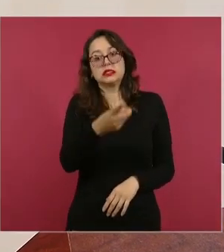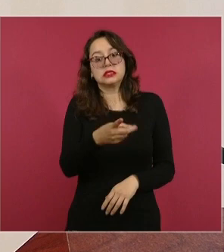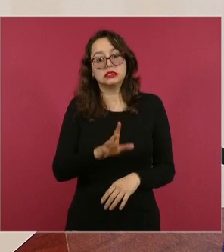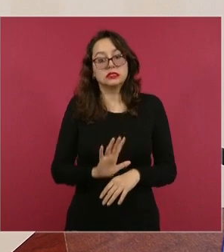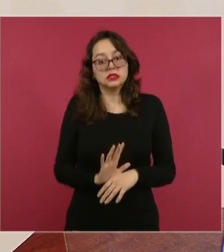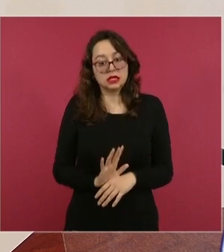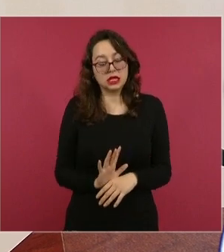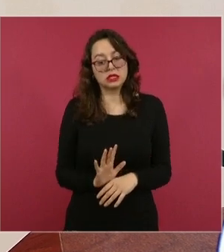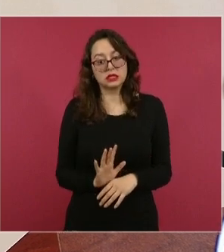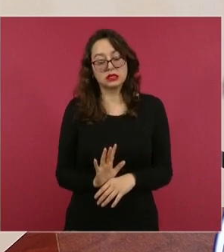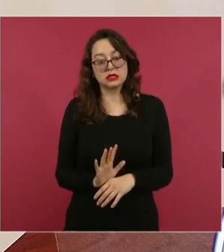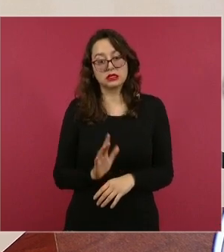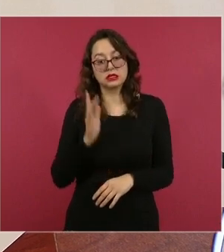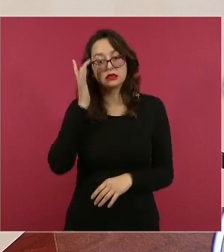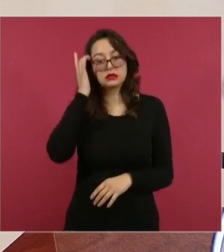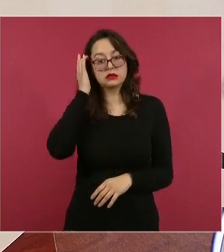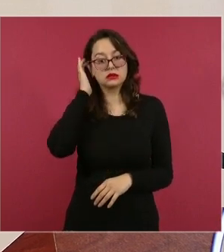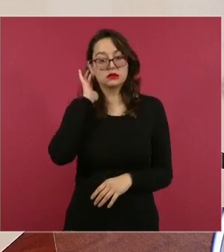e